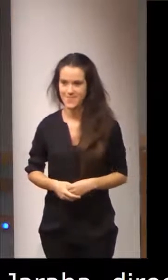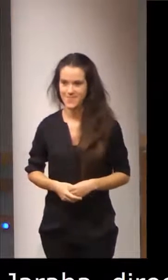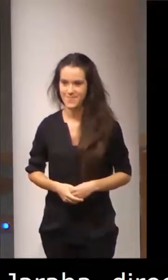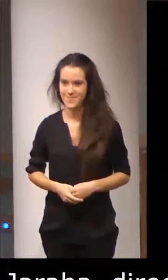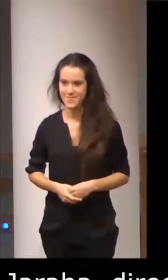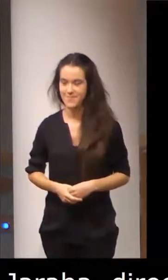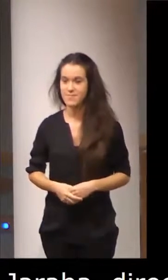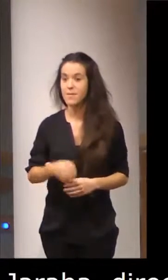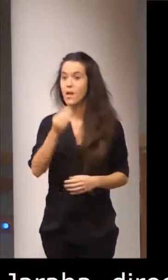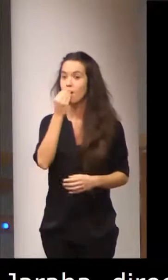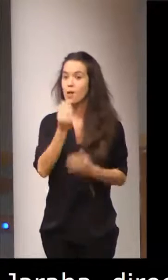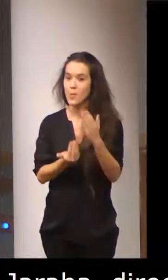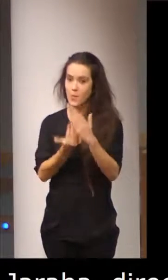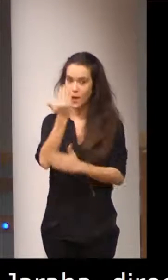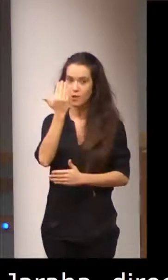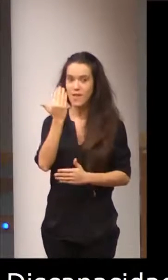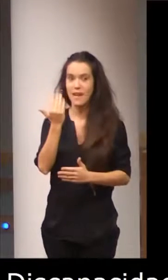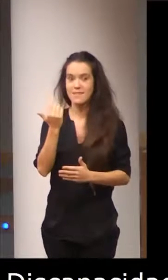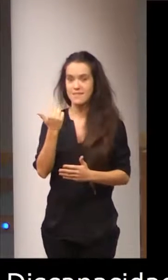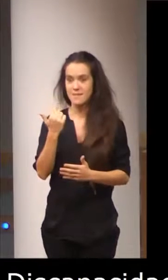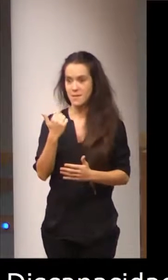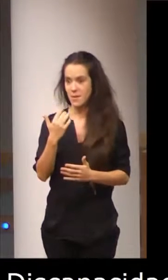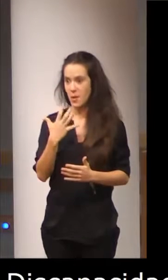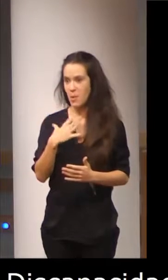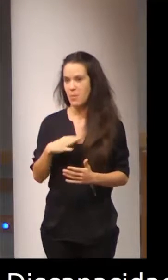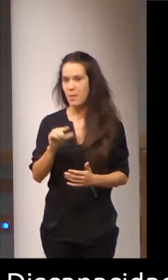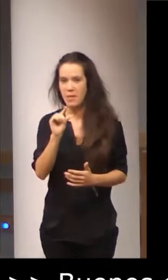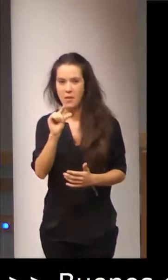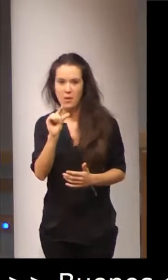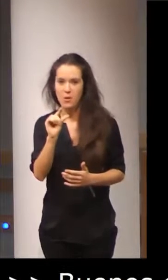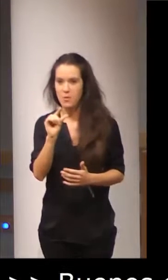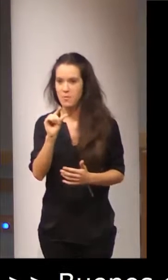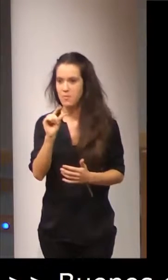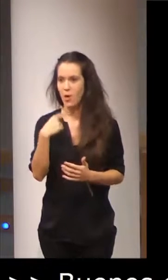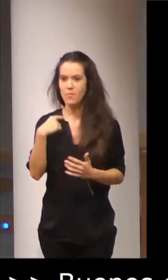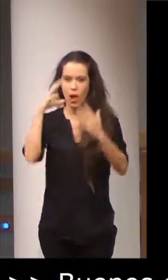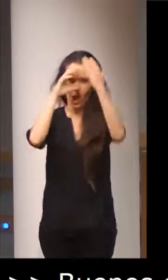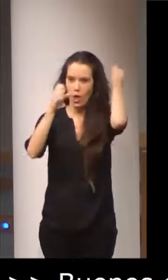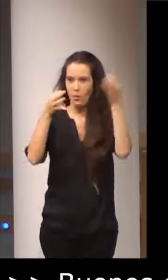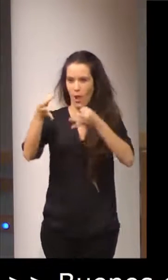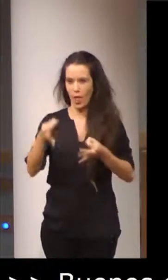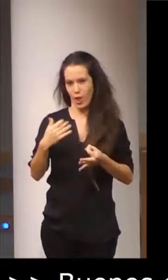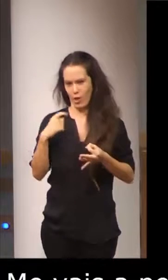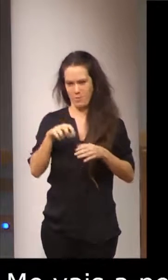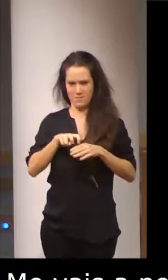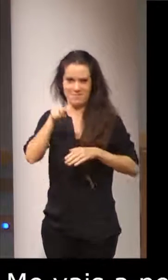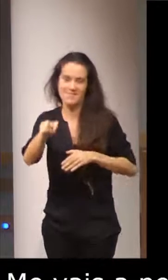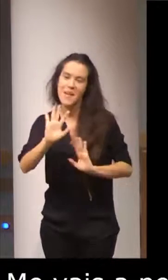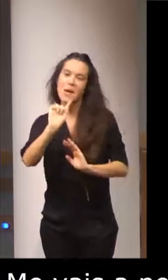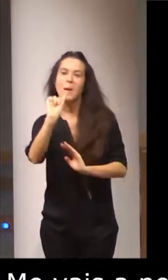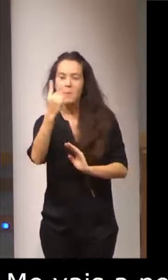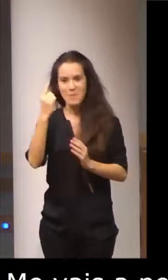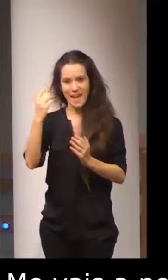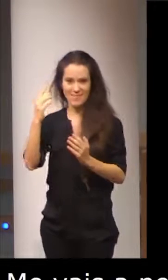Buenos días. Me vais a permitir que me salte un poco al protocolo y mi primer saludo sea para